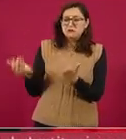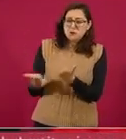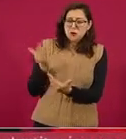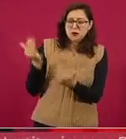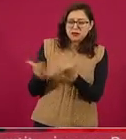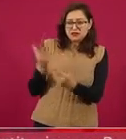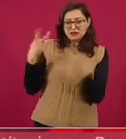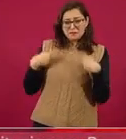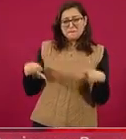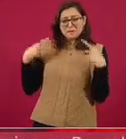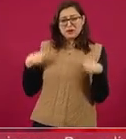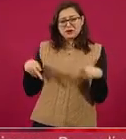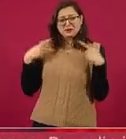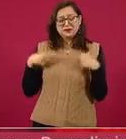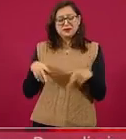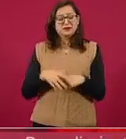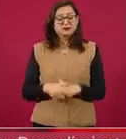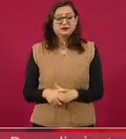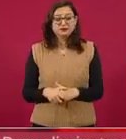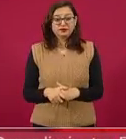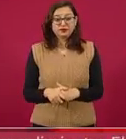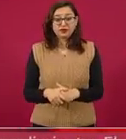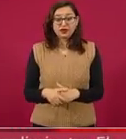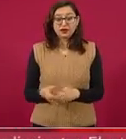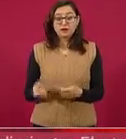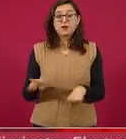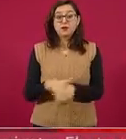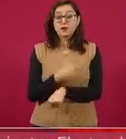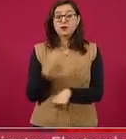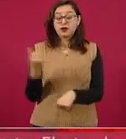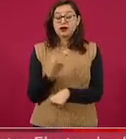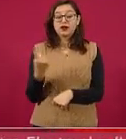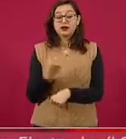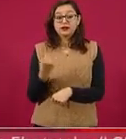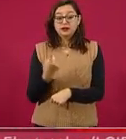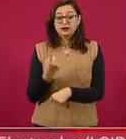Porque hay unos, pues, muy vivillos, ¿no?